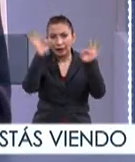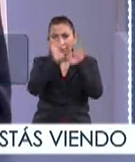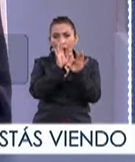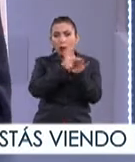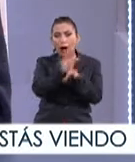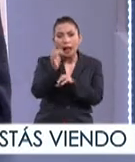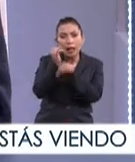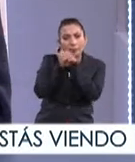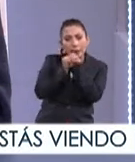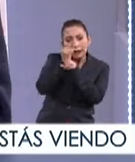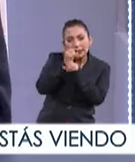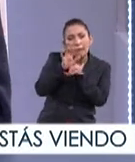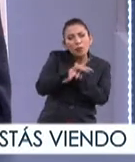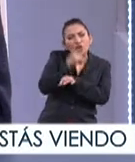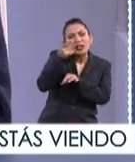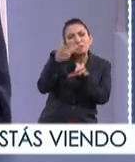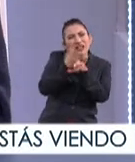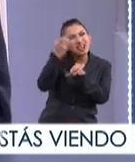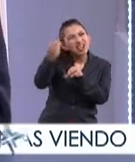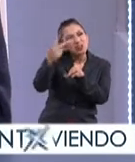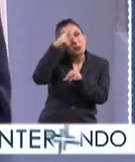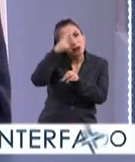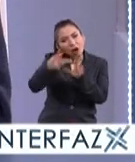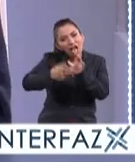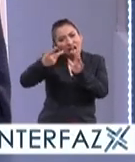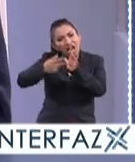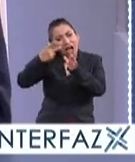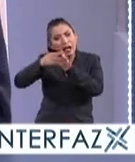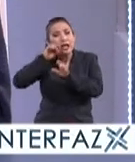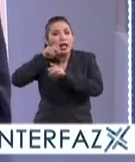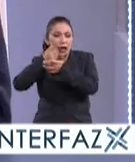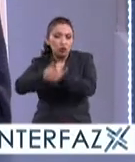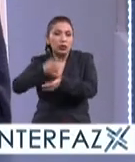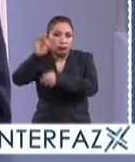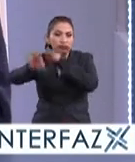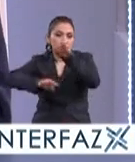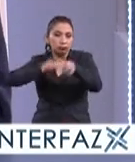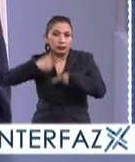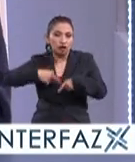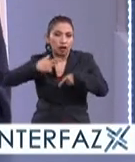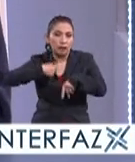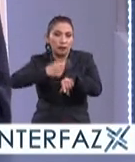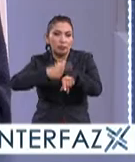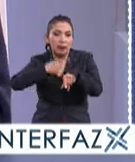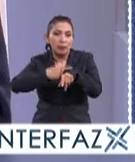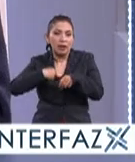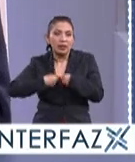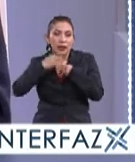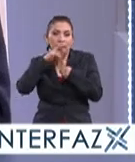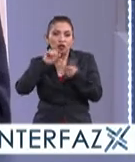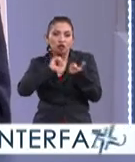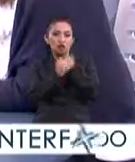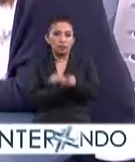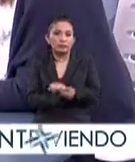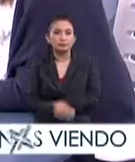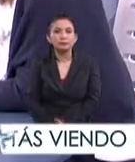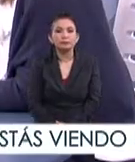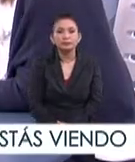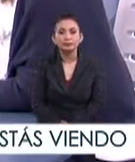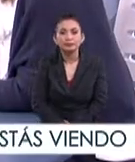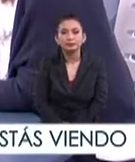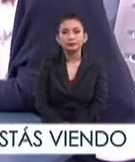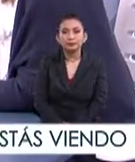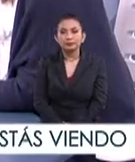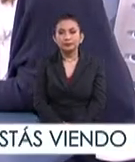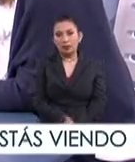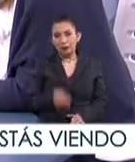es investigar el porqué y ofrecer un tratamiento a los pacientes para que tengan una mejor calidad de vida. Y bueno, que como